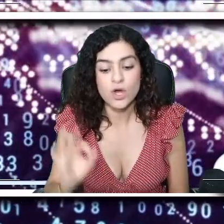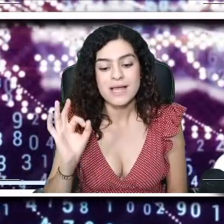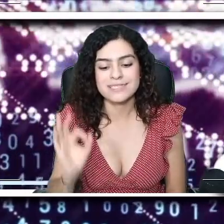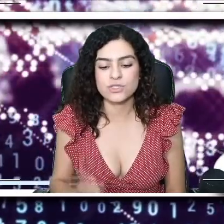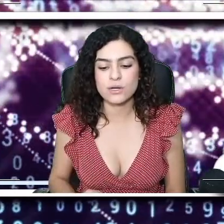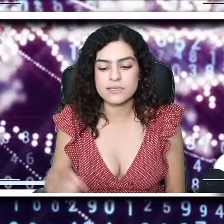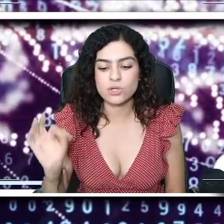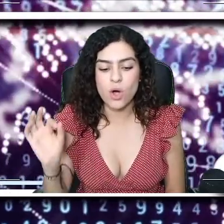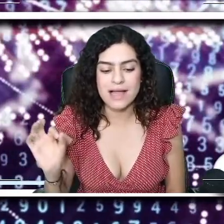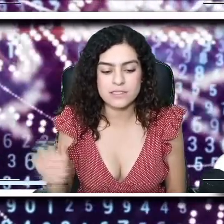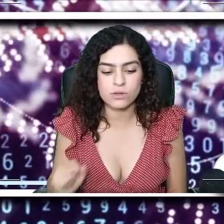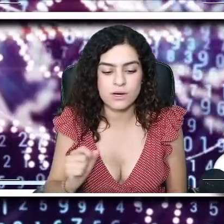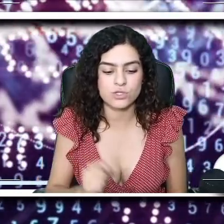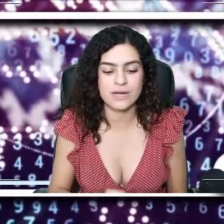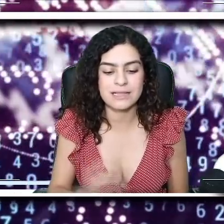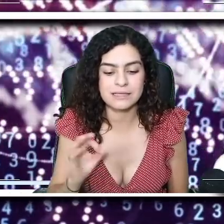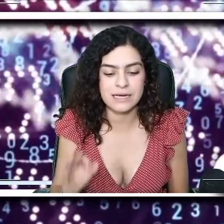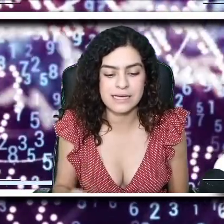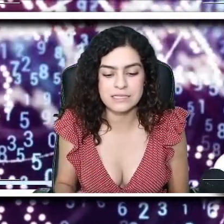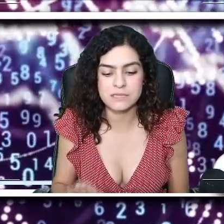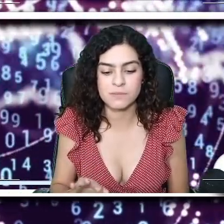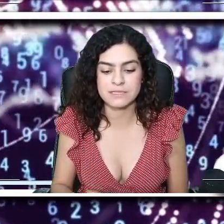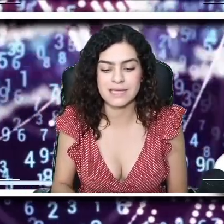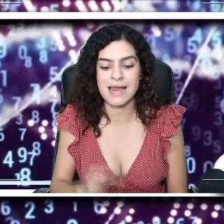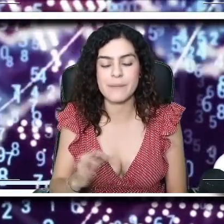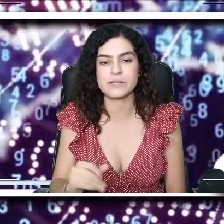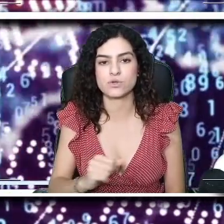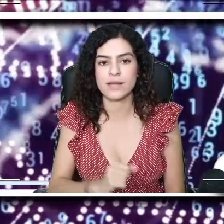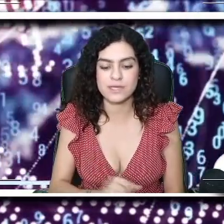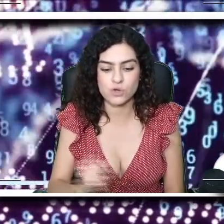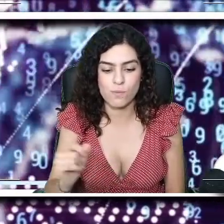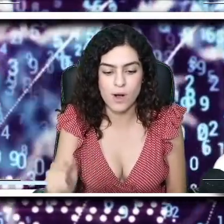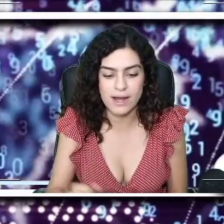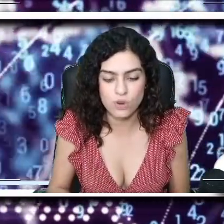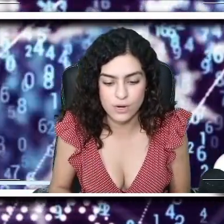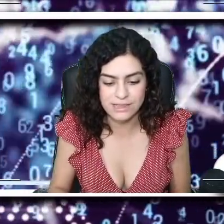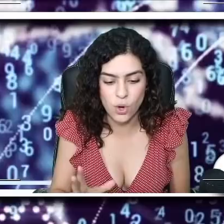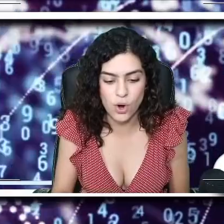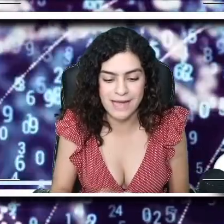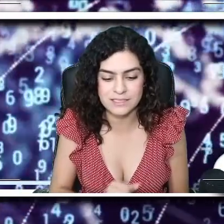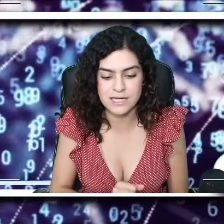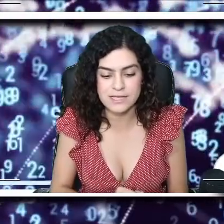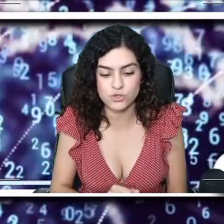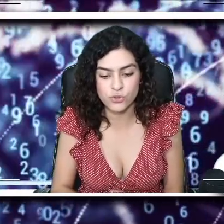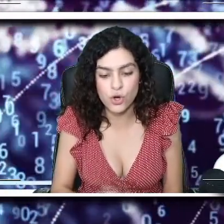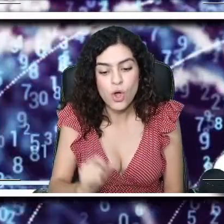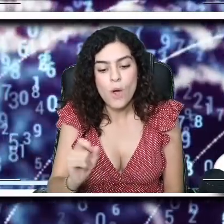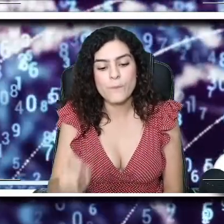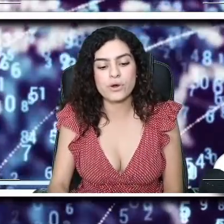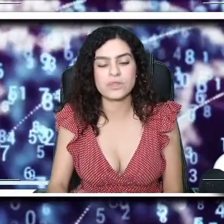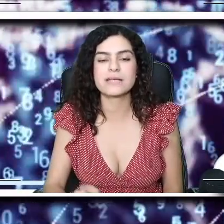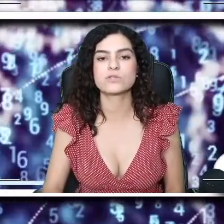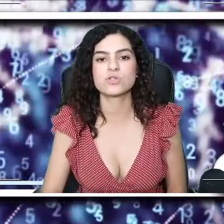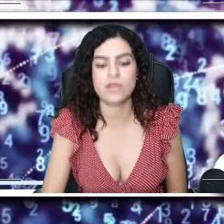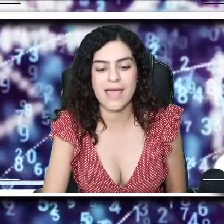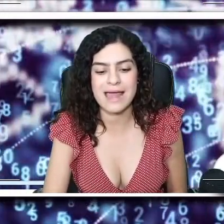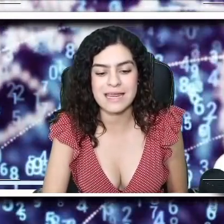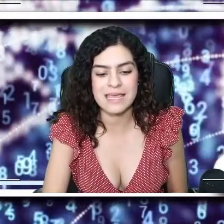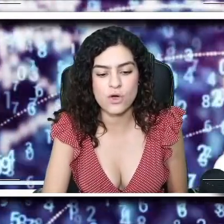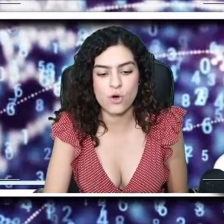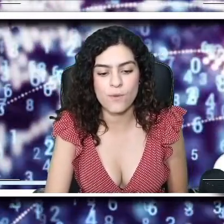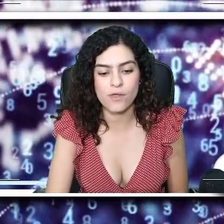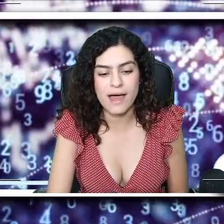esto, se solicitó al Centro Nacional de Inteligencia investigar a personajes como Carlos Loret o García Soto por textos que